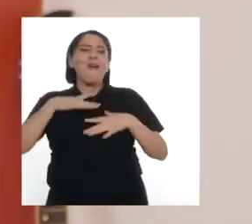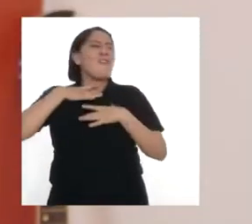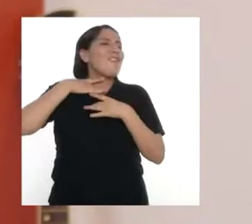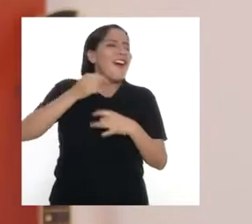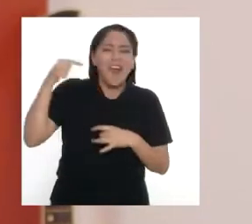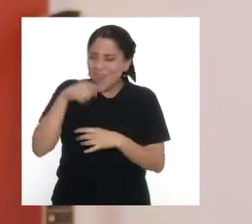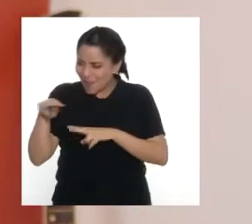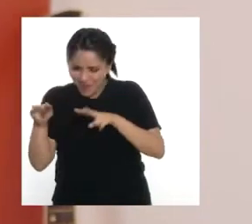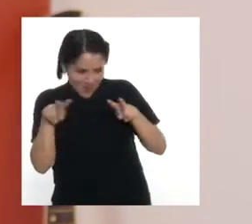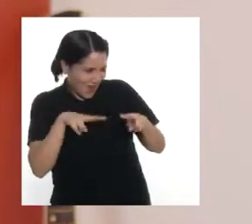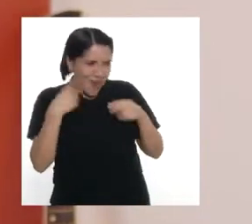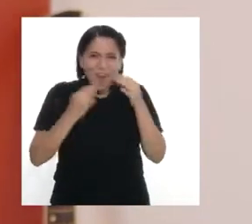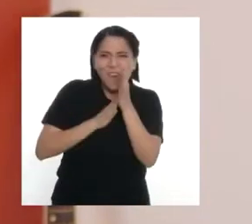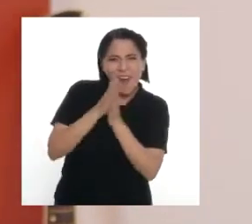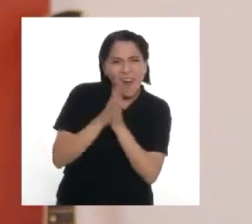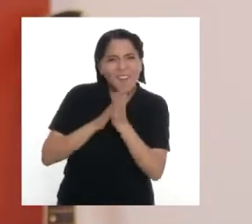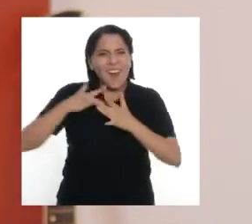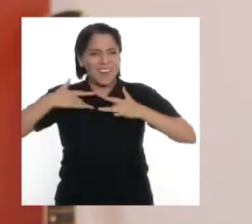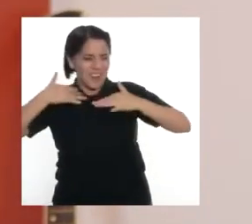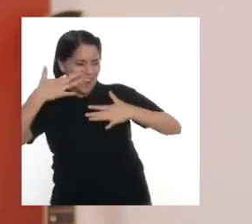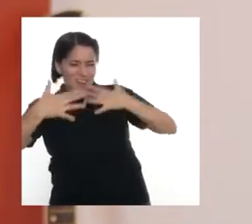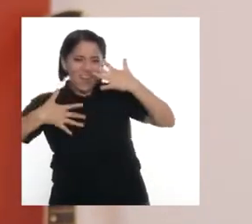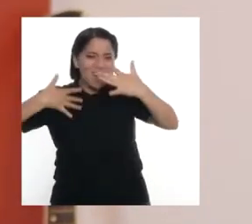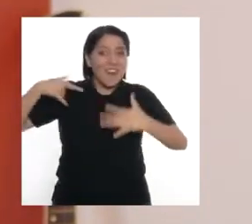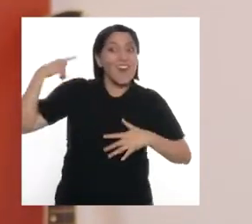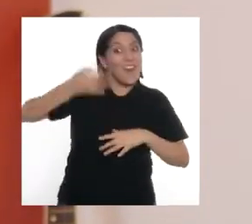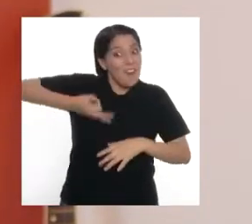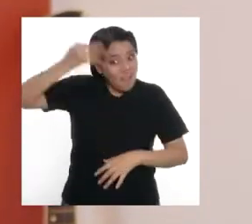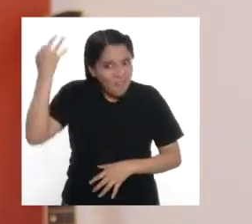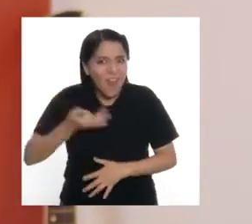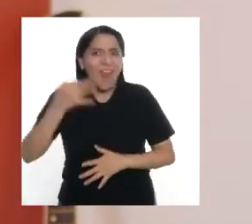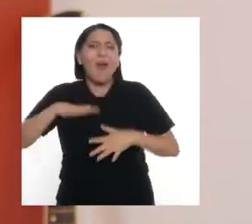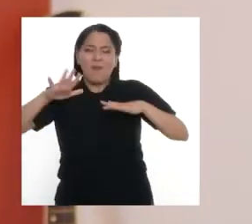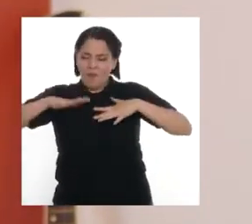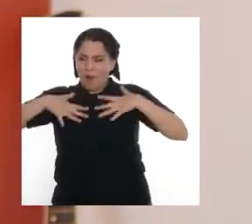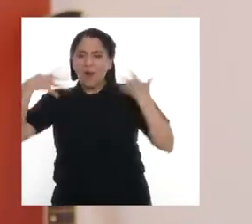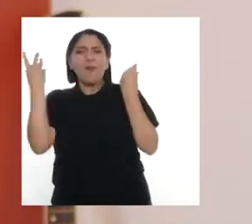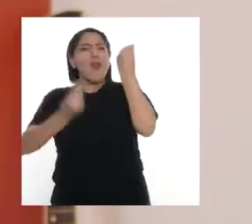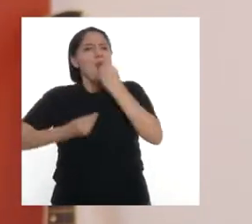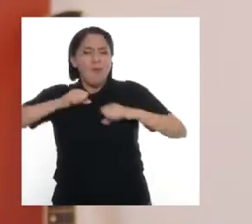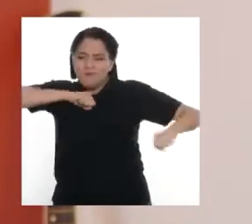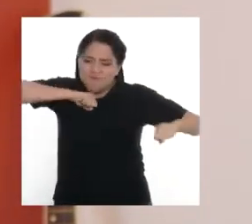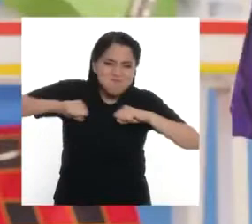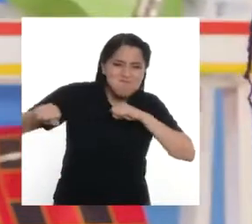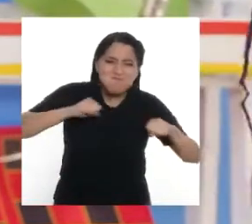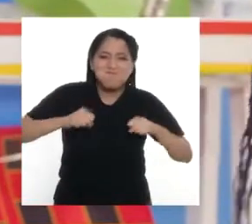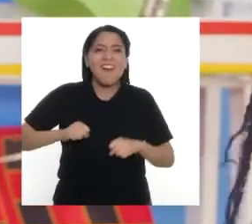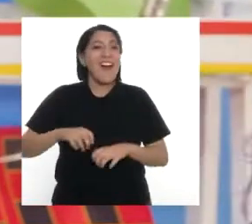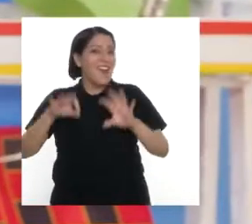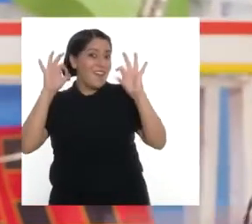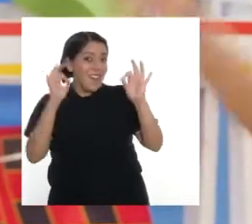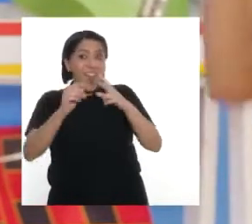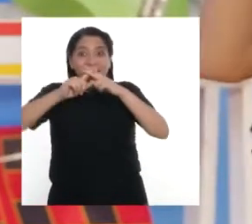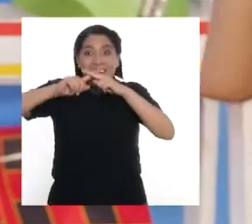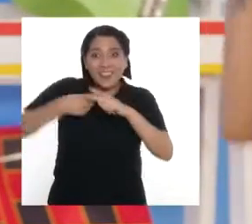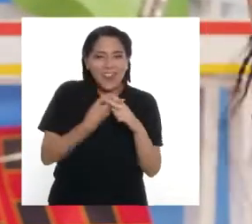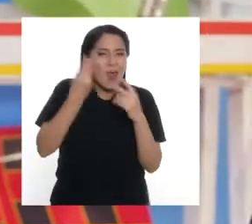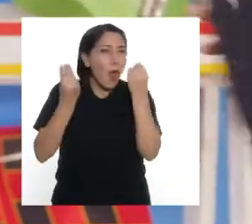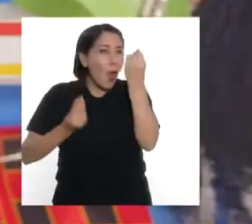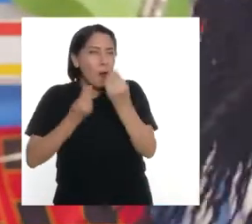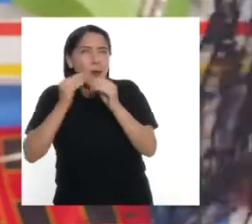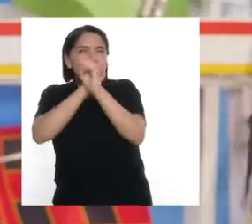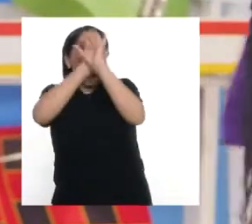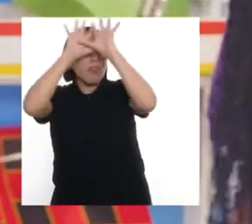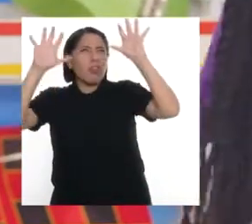Me encanta verlos motivados. Con esa energía estoy segura de que hoy lograremos hacer un gran trabajo. Genial. Entonces, para